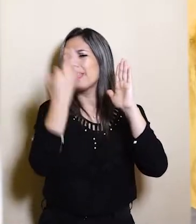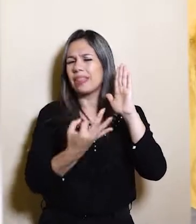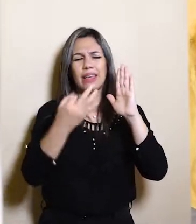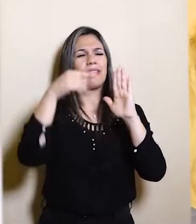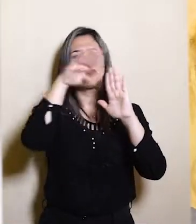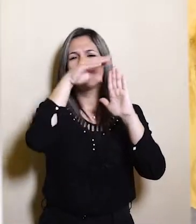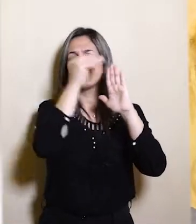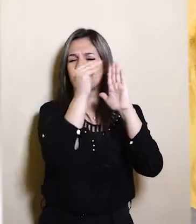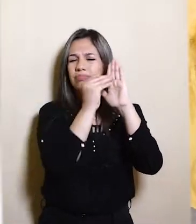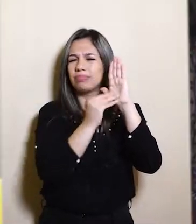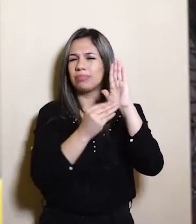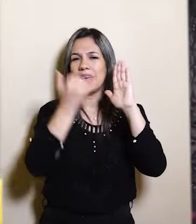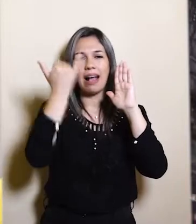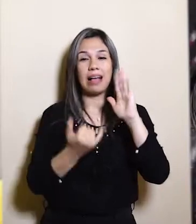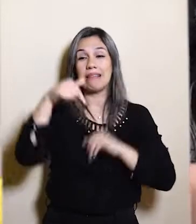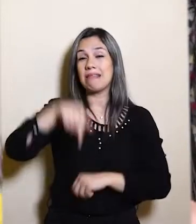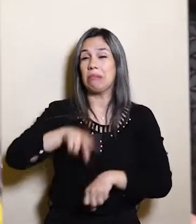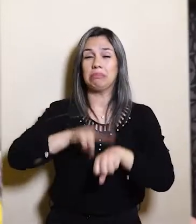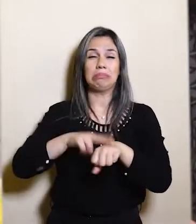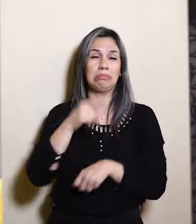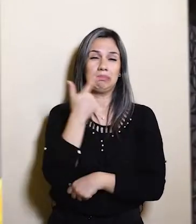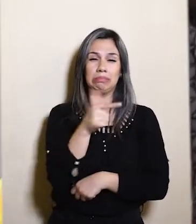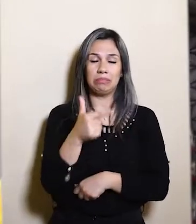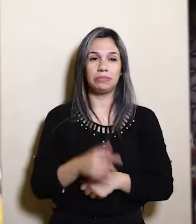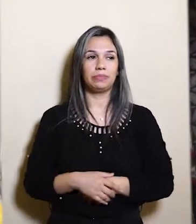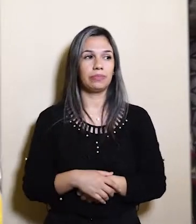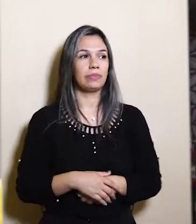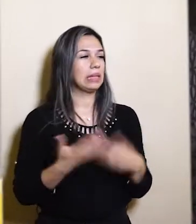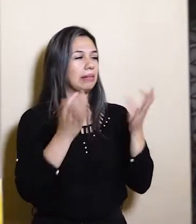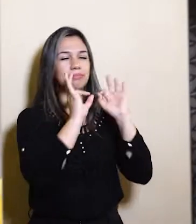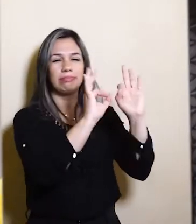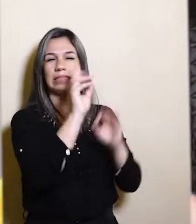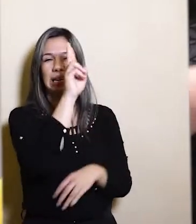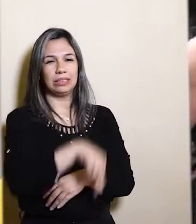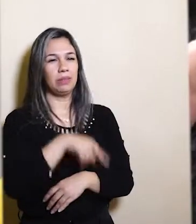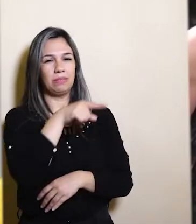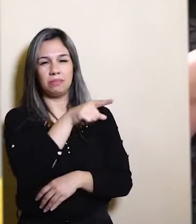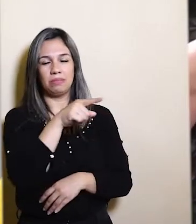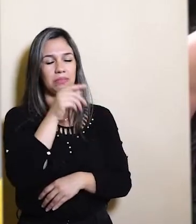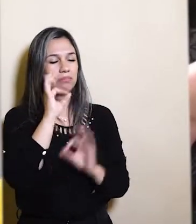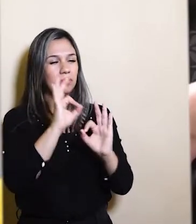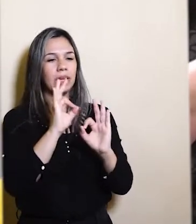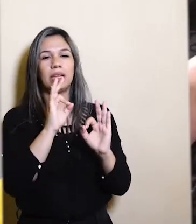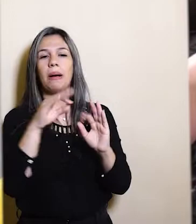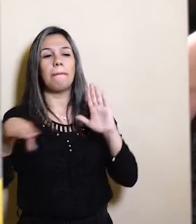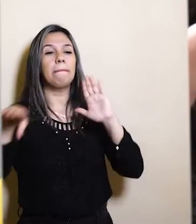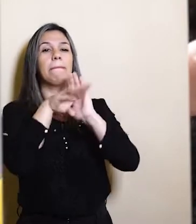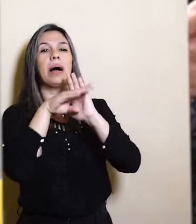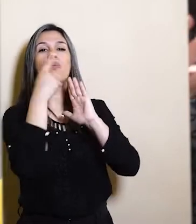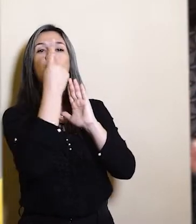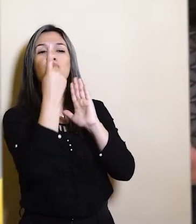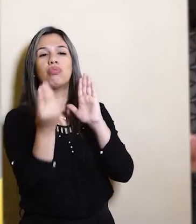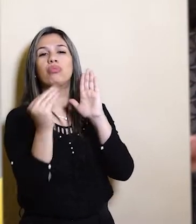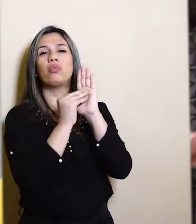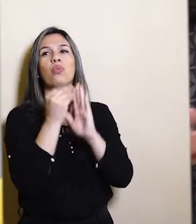tenemos, Erika. En efecto, yo creo que lo ha descrito muy bien, es eso, ¿no? No se trata de una materia, no se trata de una